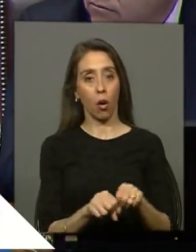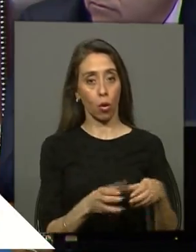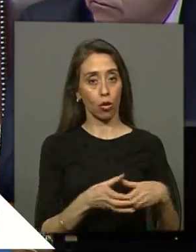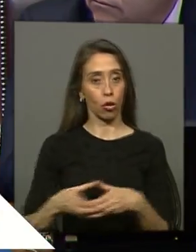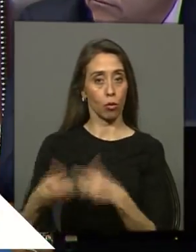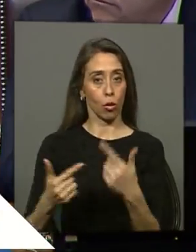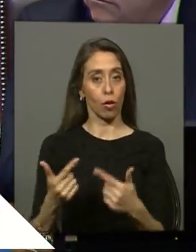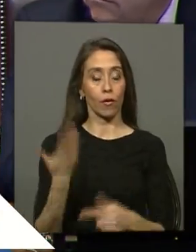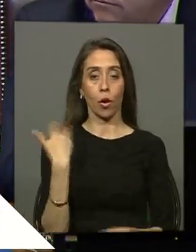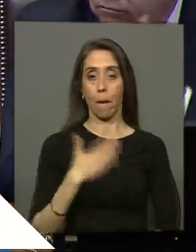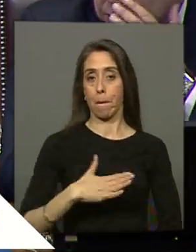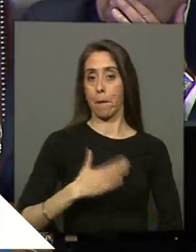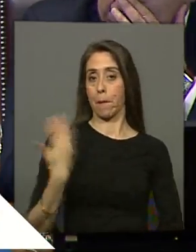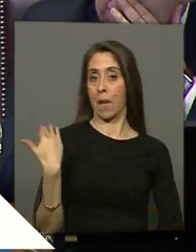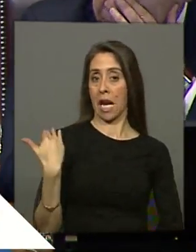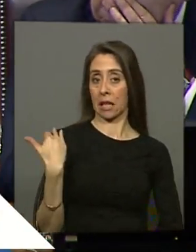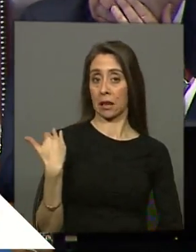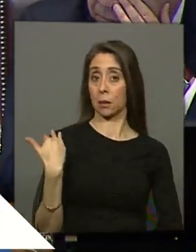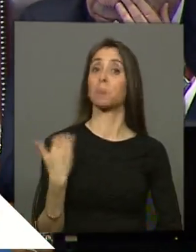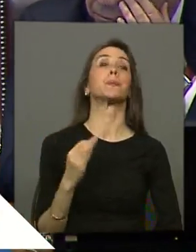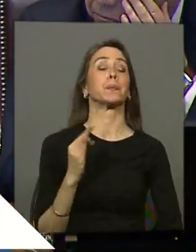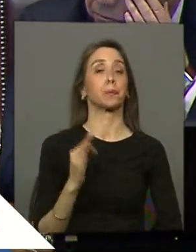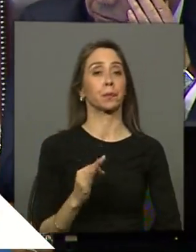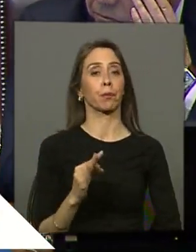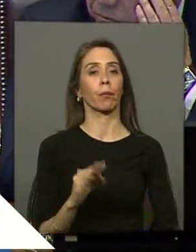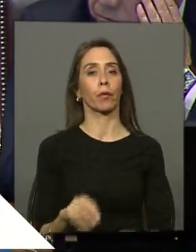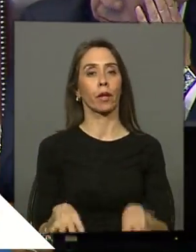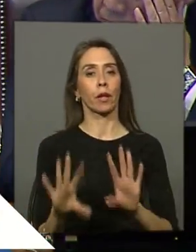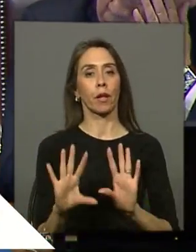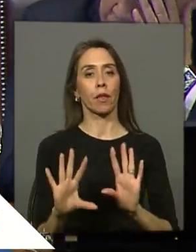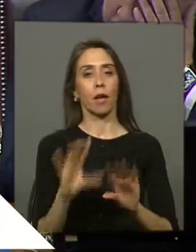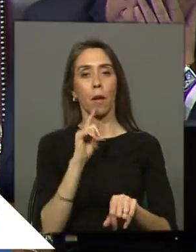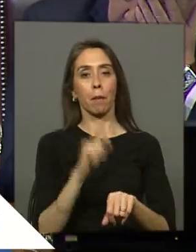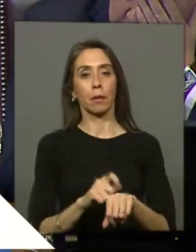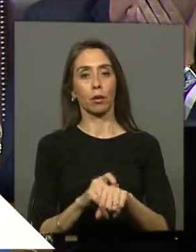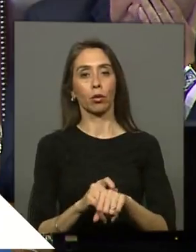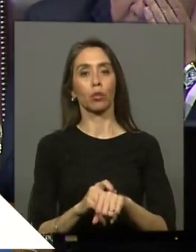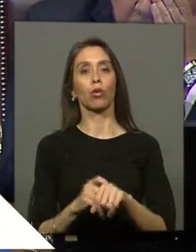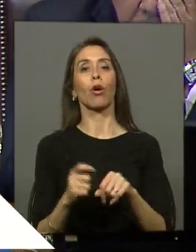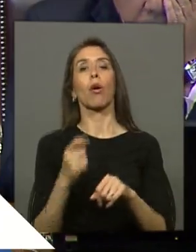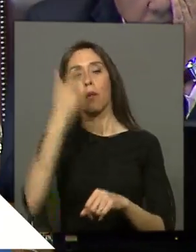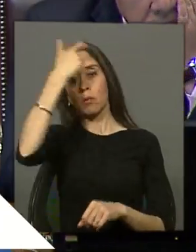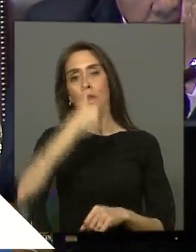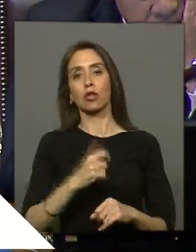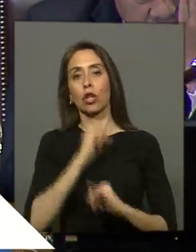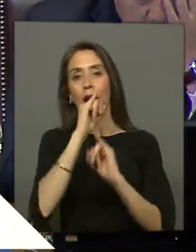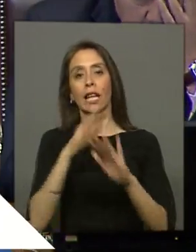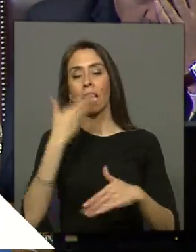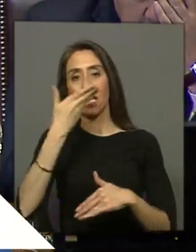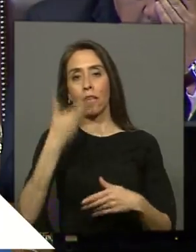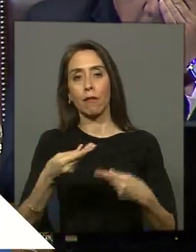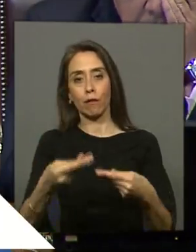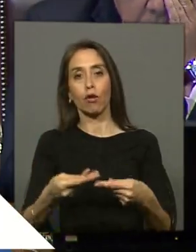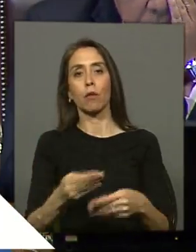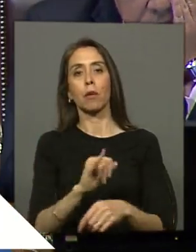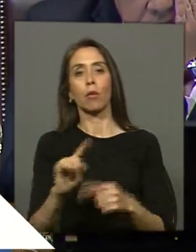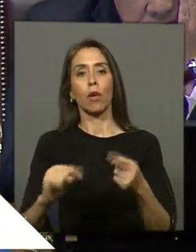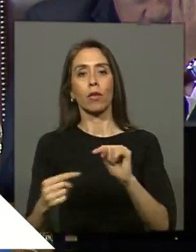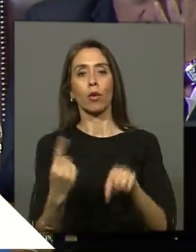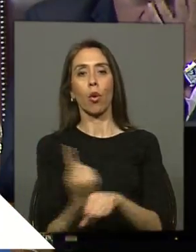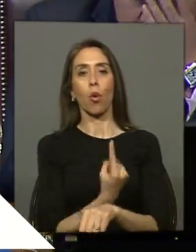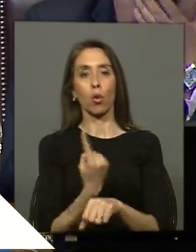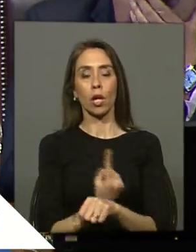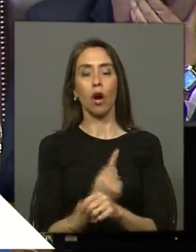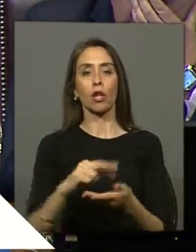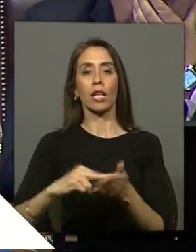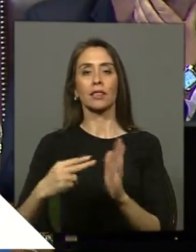adoptados el día martes pasado se destinarán 10 minutos para rendir el informe y luego un tiempo de debate de una hora distribuida